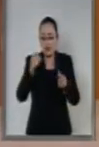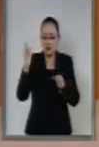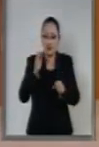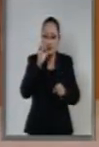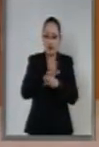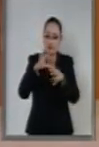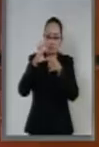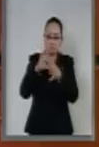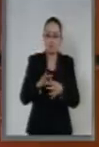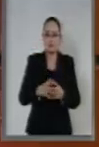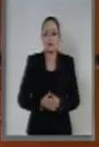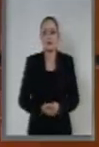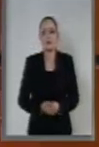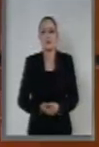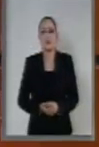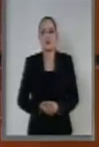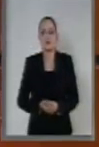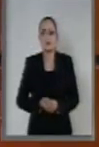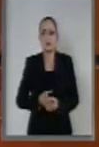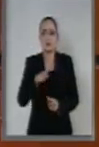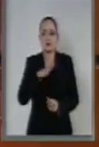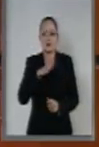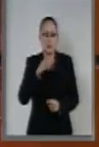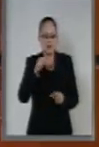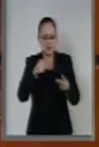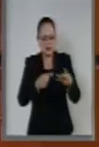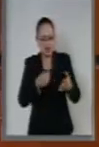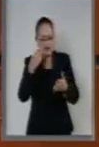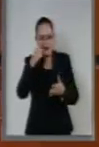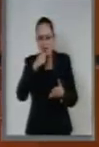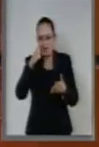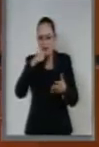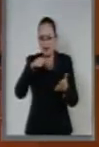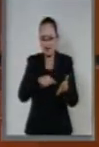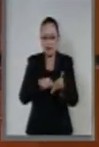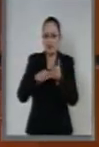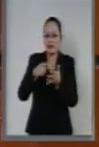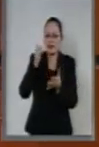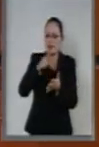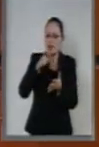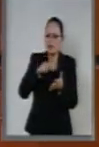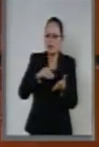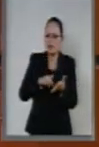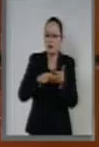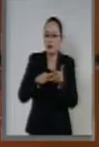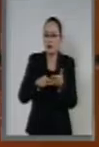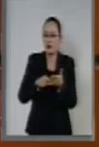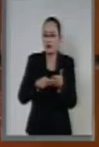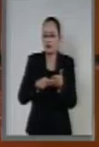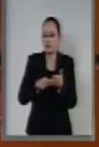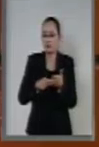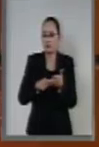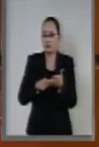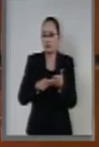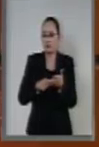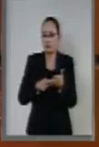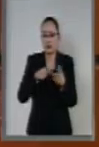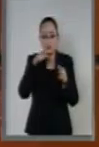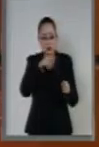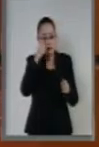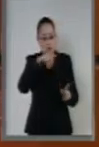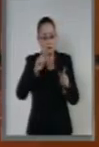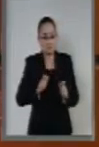otras oportunidades perdidas que dejamos en el camino en darle